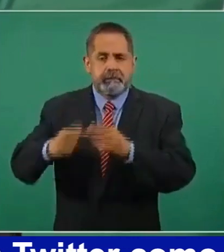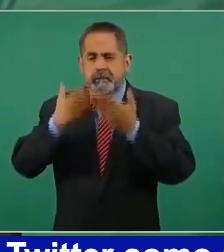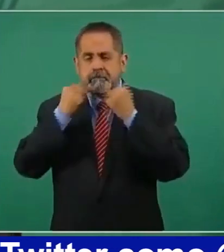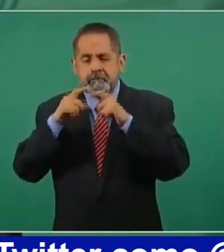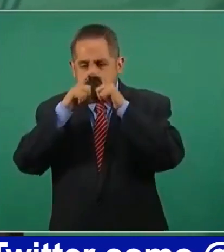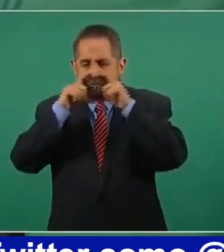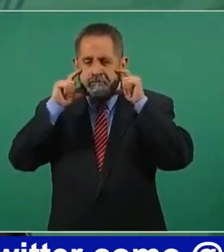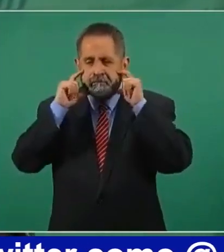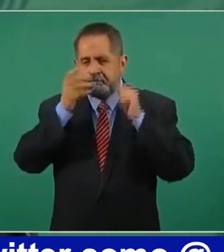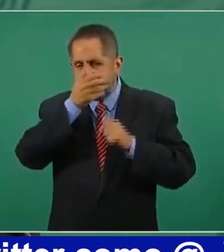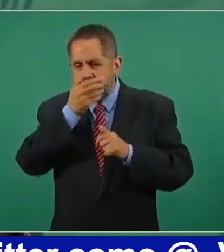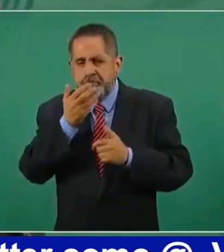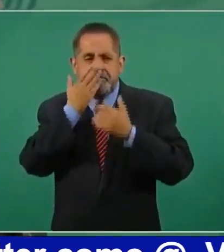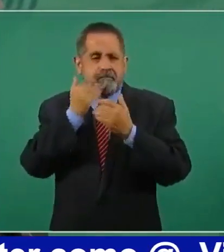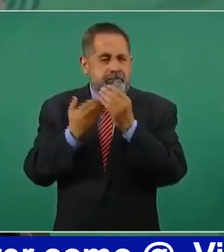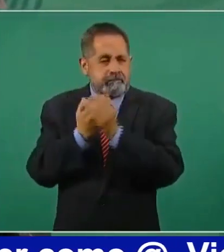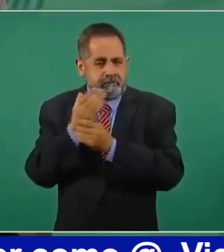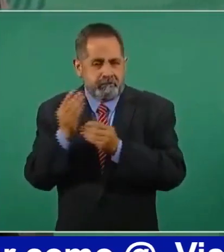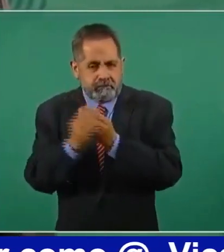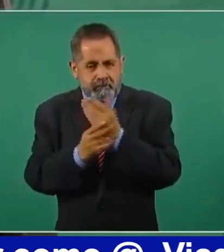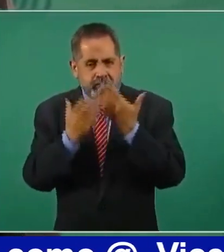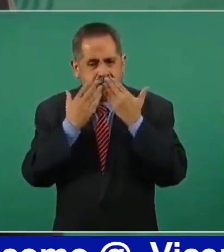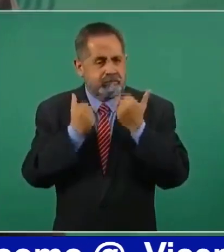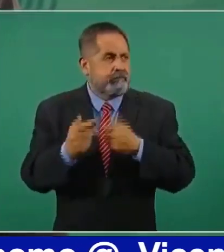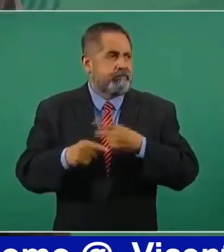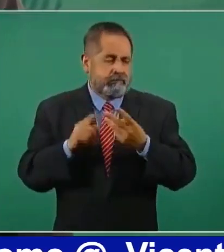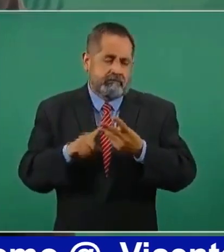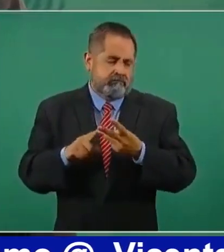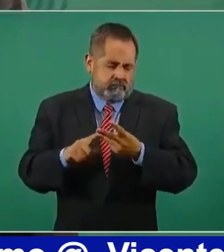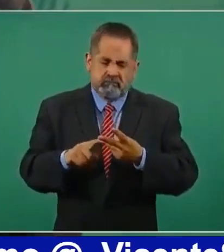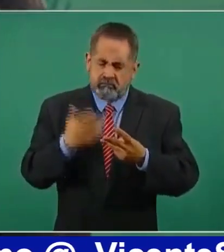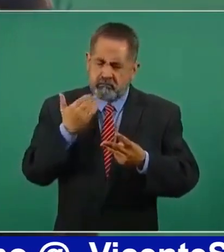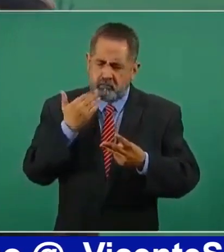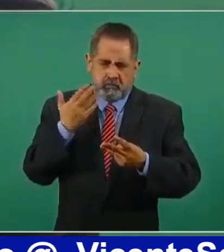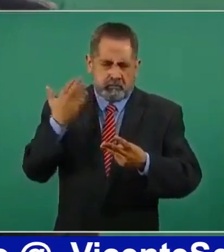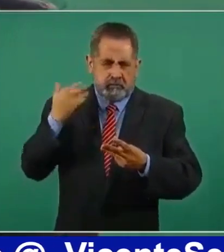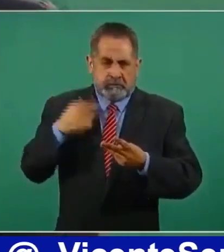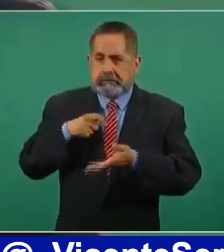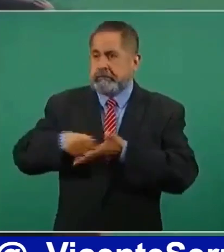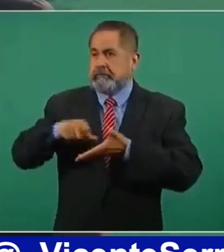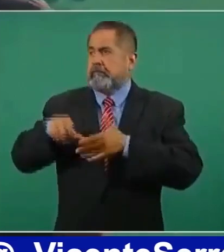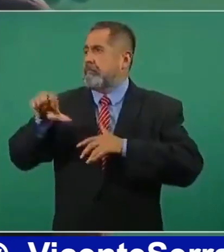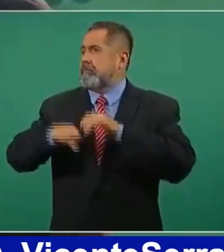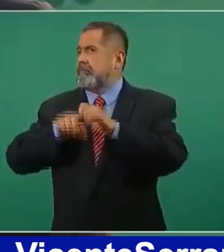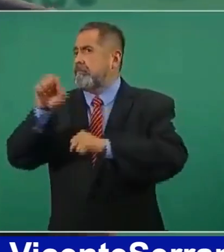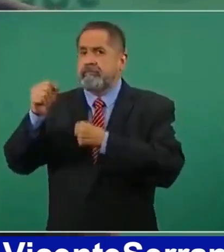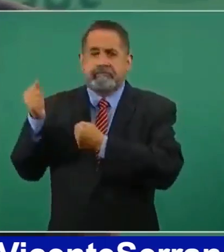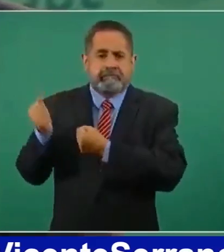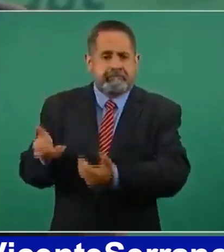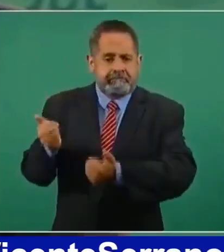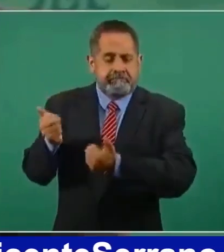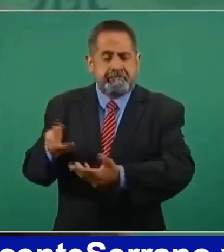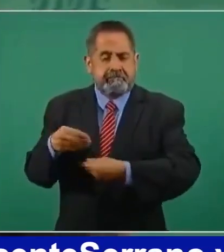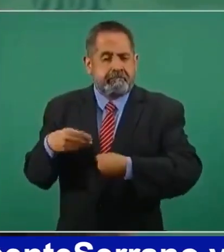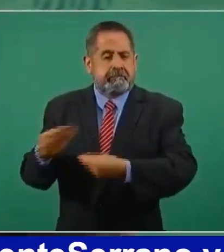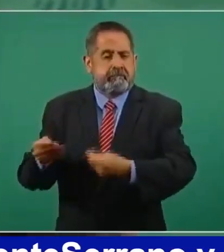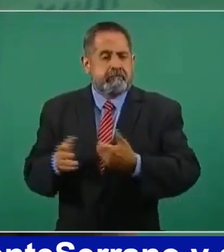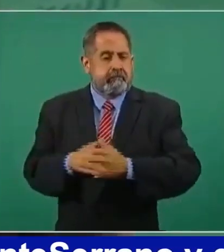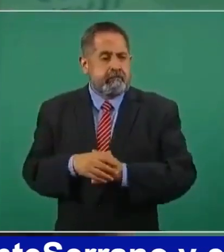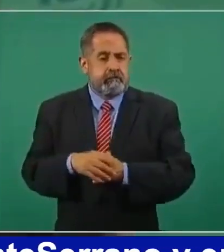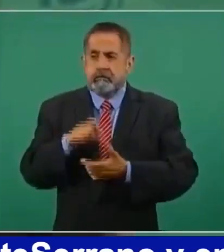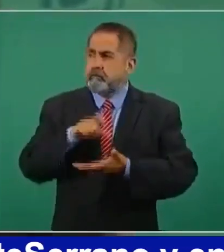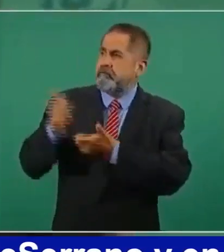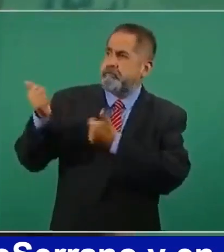cubrebocas ni guantes, todo esto se fue resolviendo, empezamos a